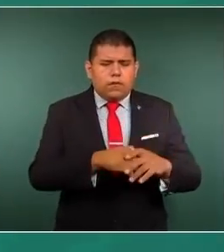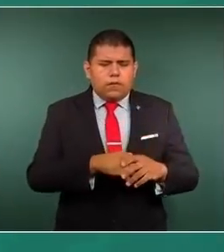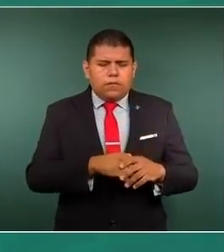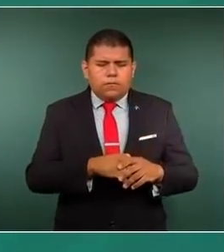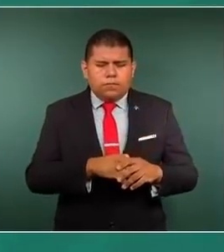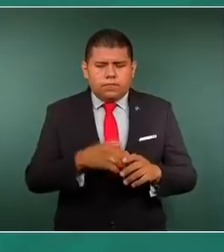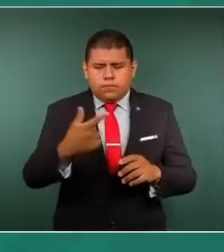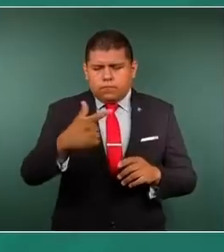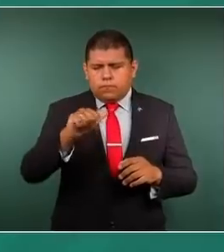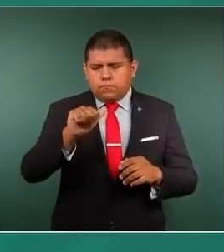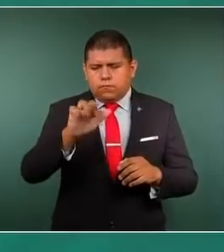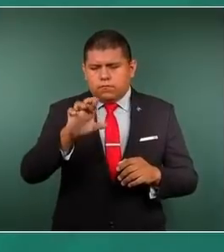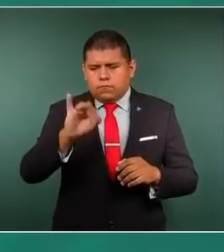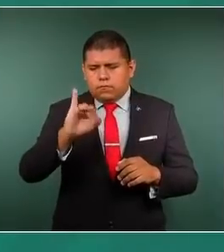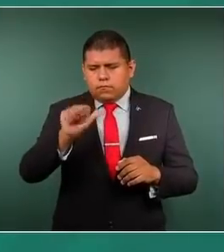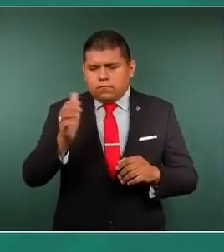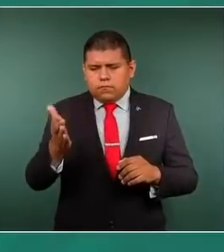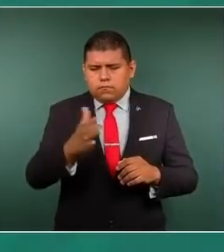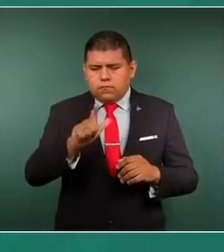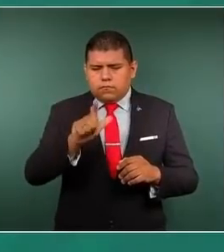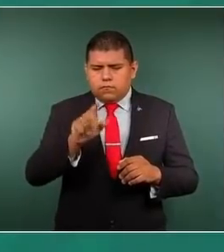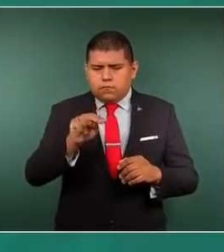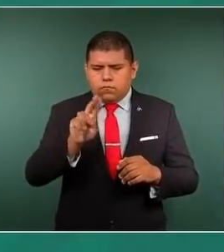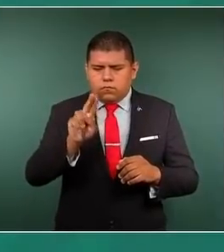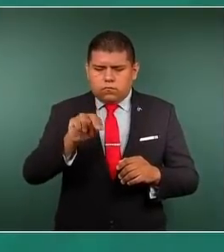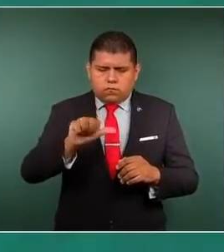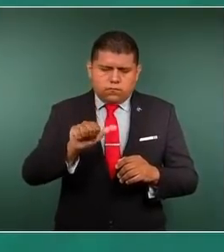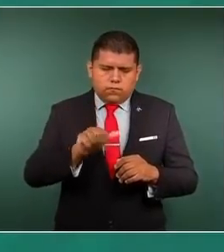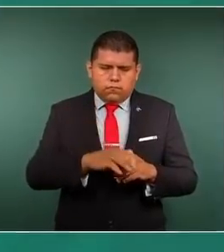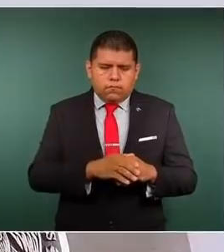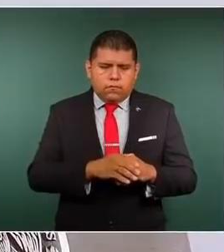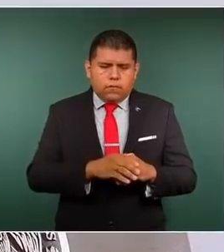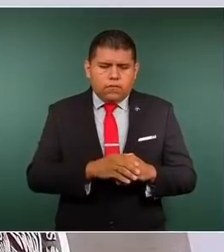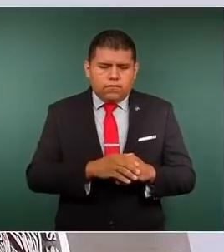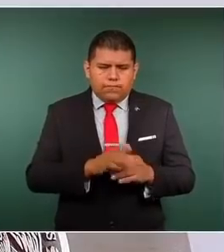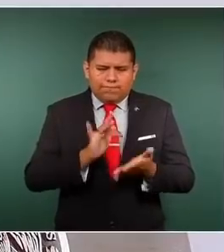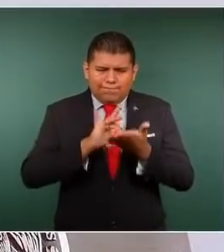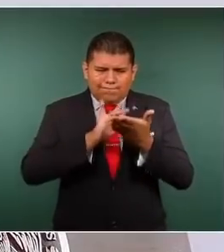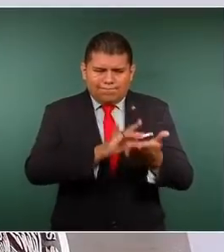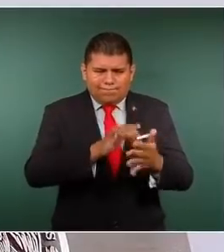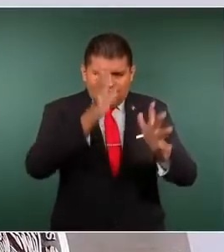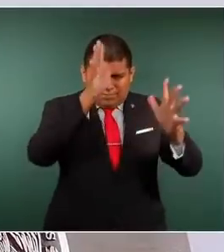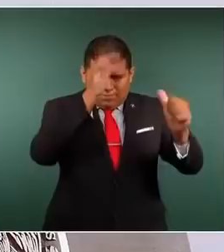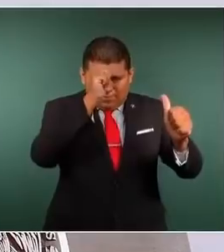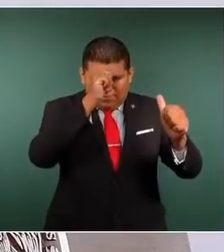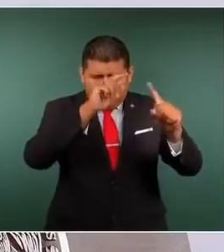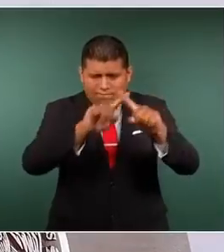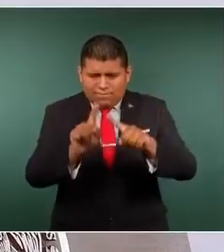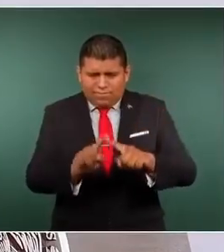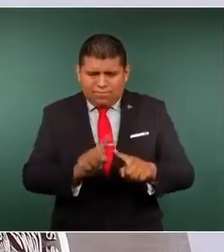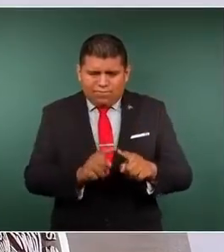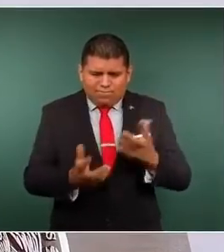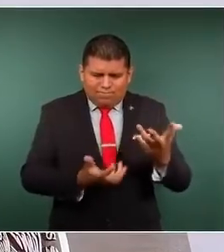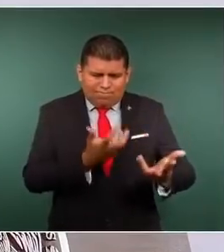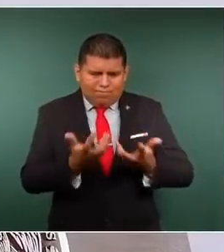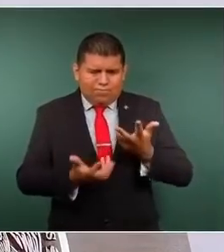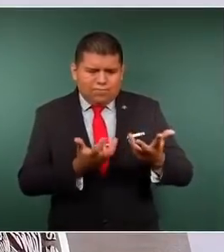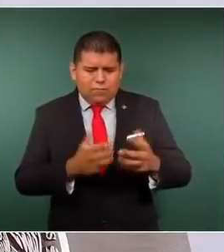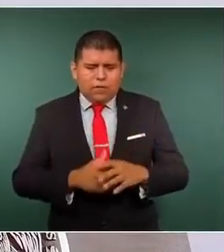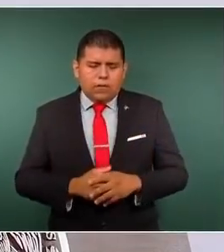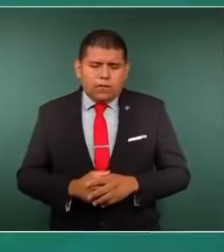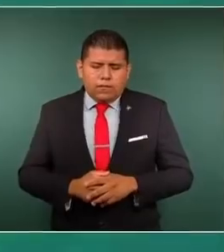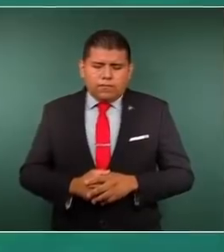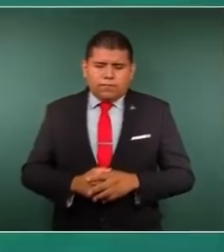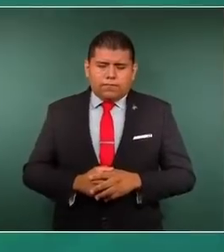garcía luna en virtud de las complicidades que se generan en estas relaciones